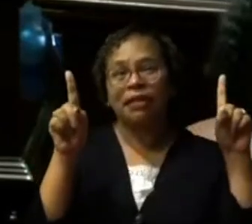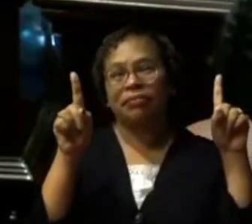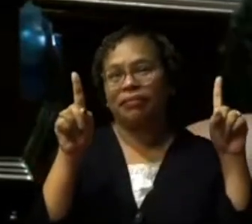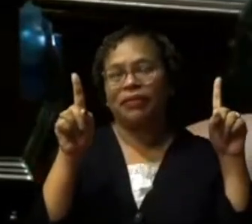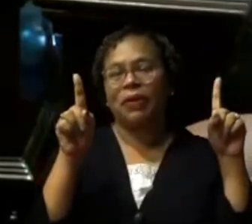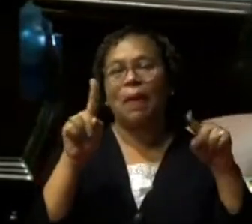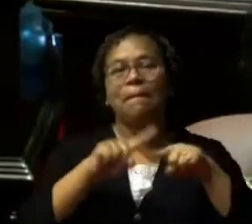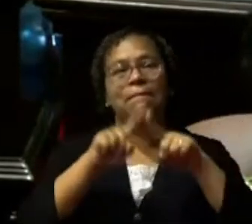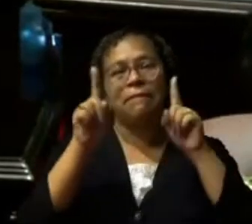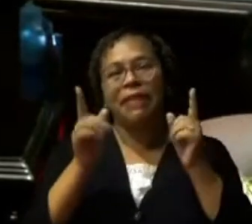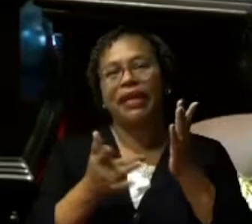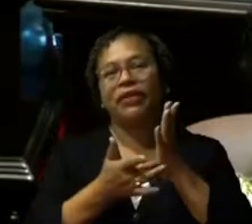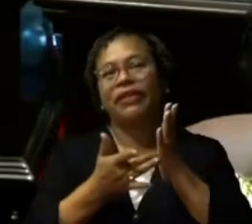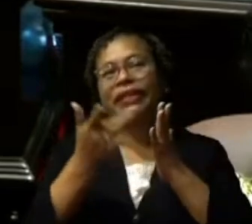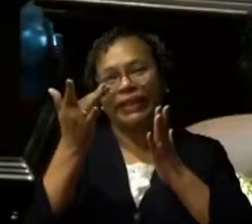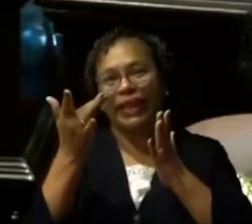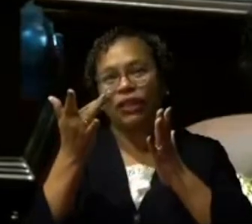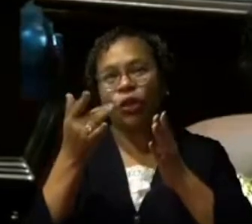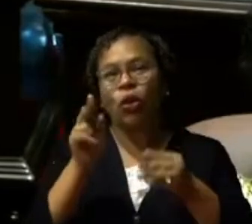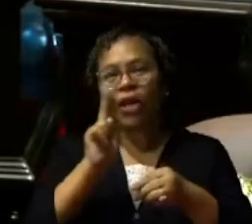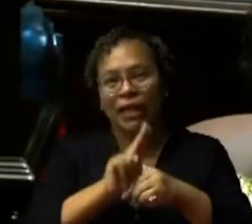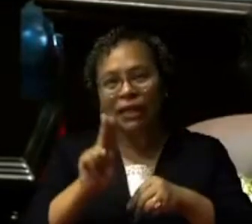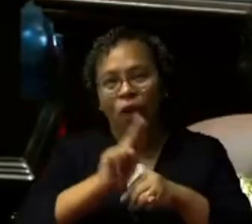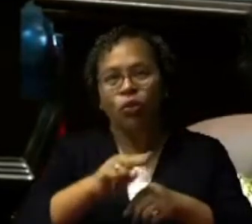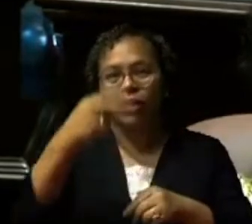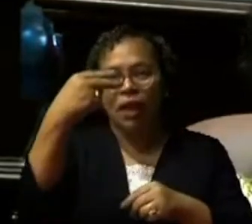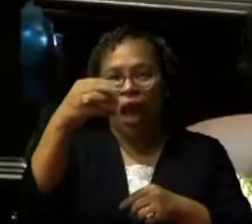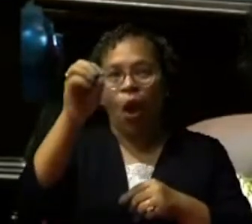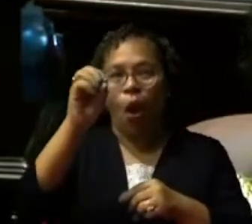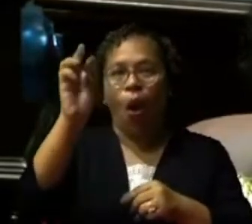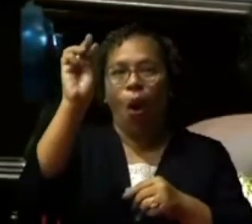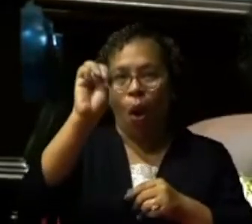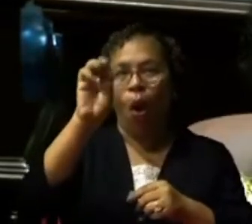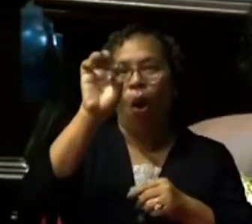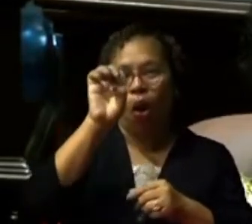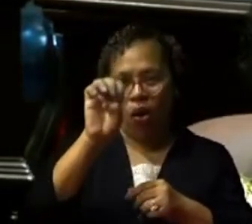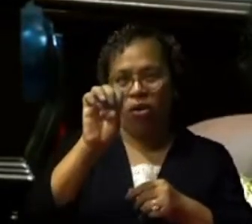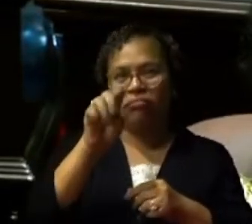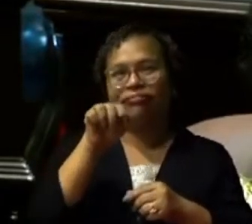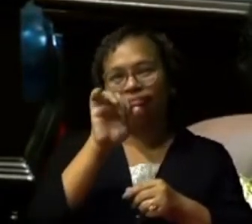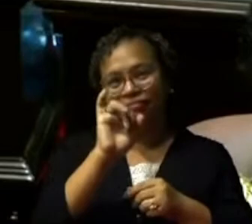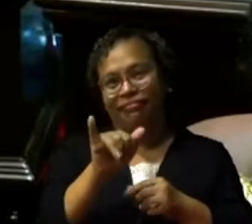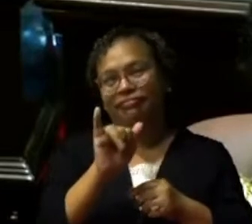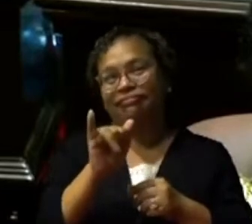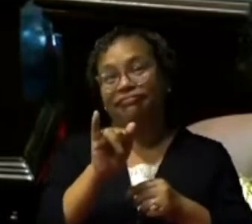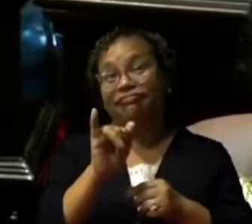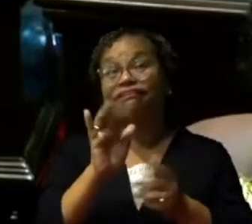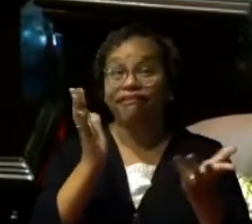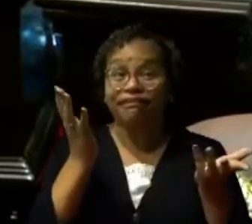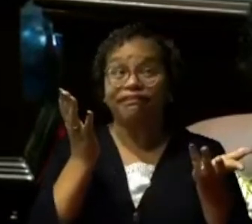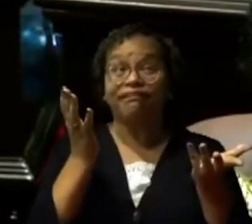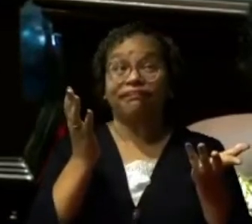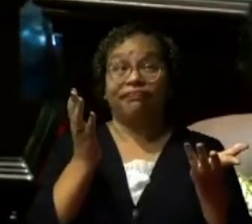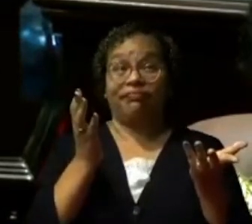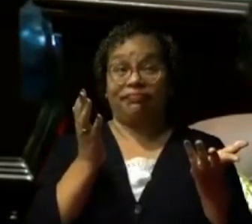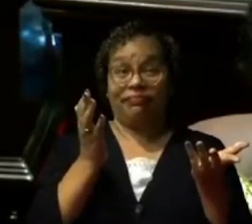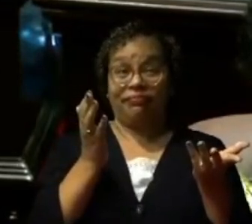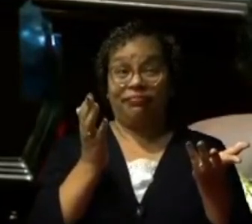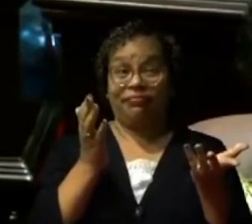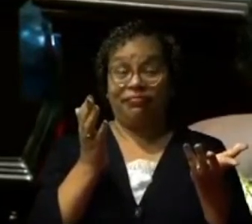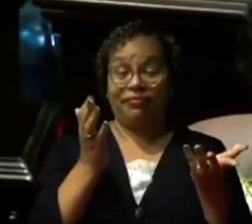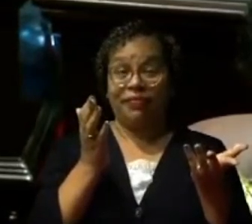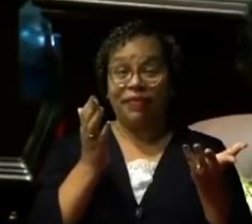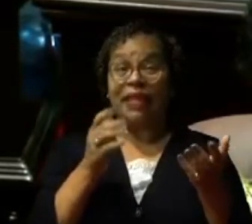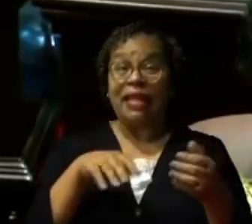porcentaje de votos que saca cada partido y el total de escaños disponibles que hay, no es posible traducir de manera